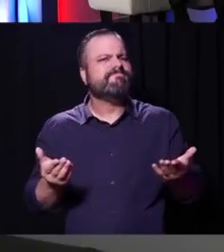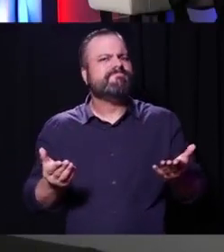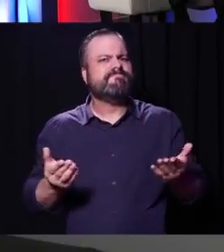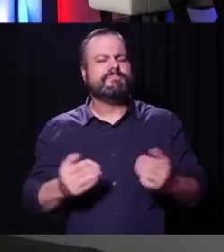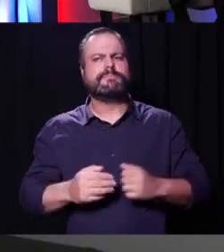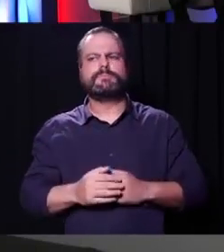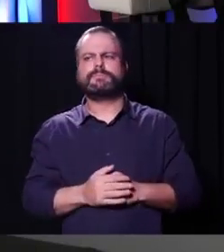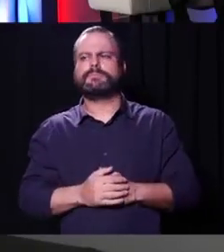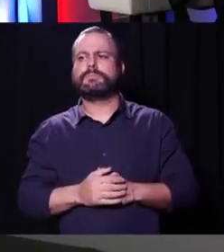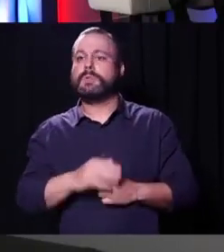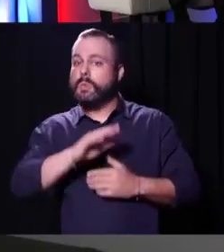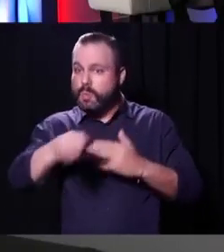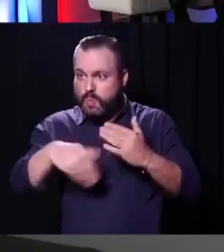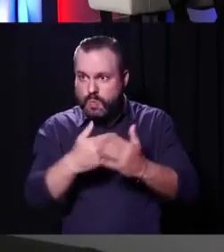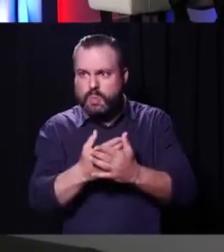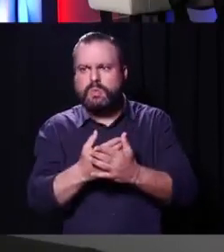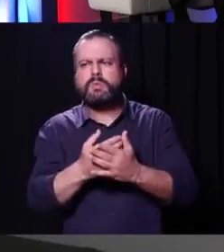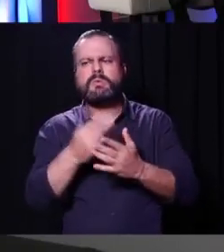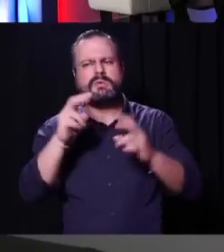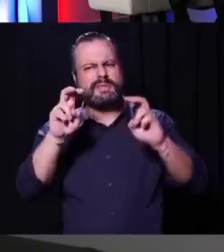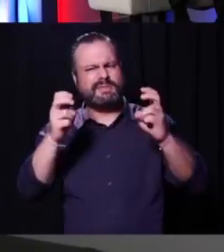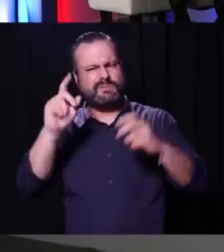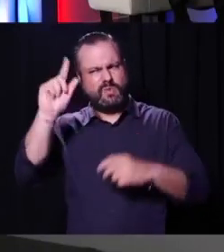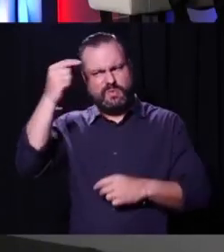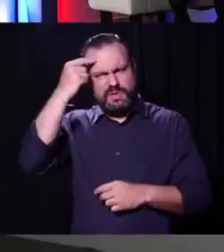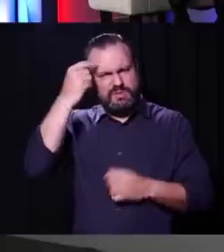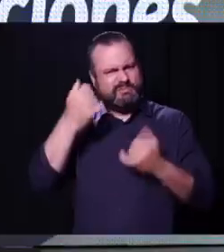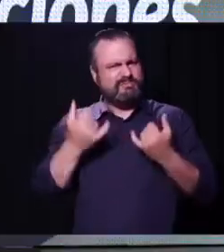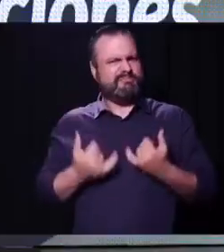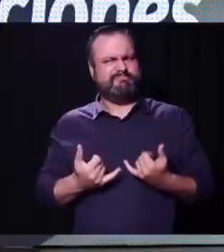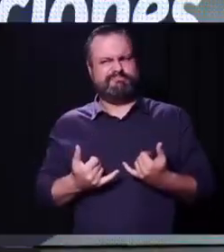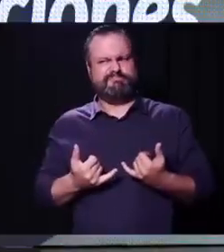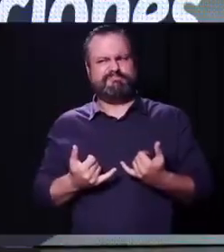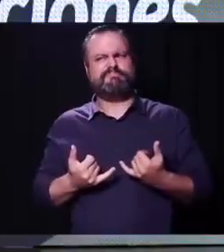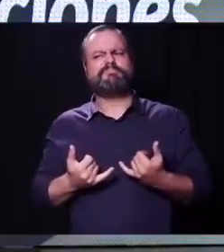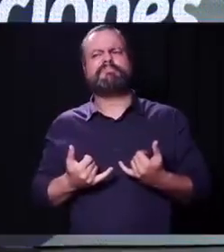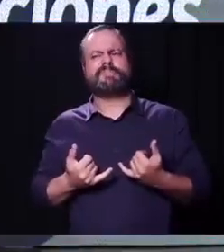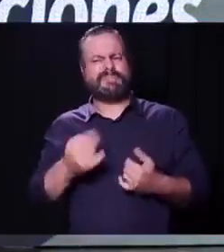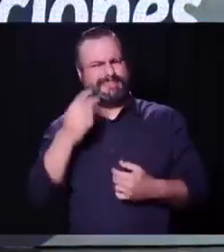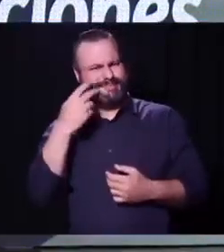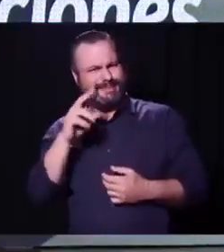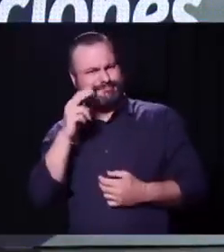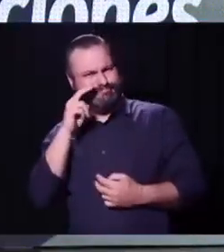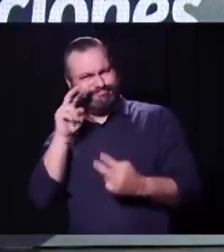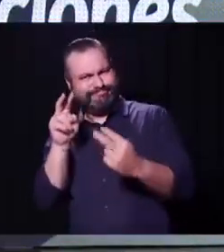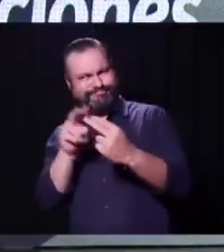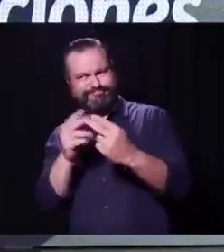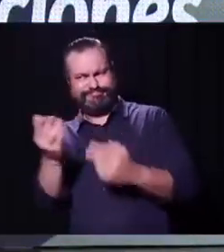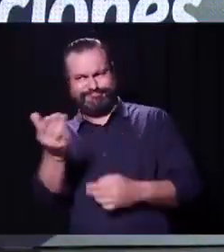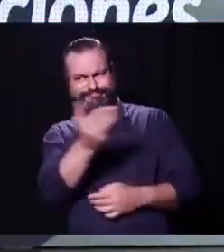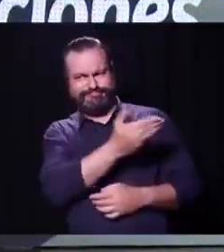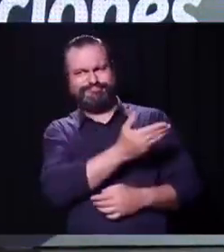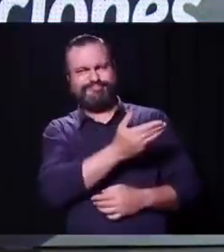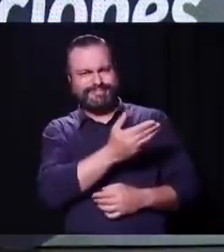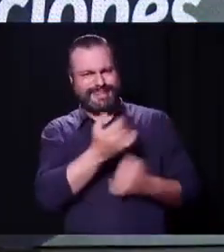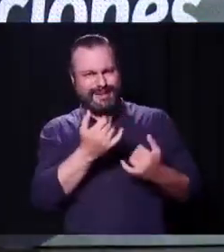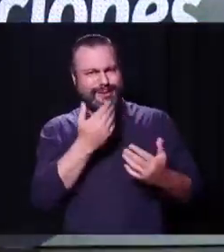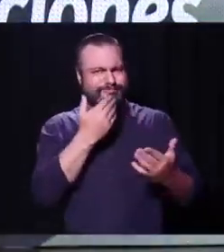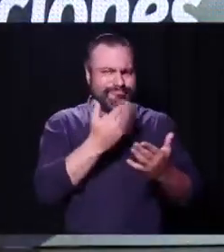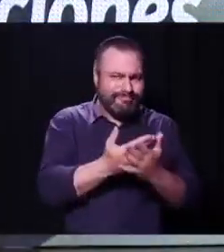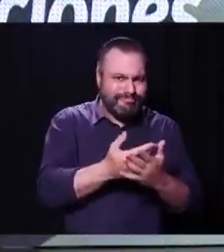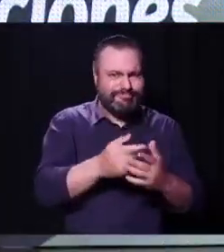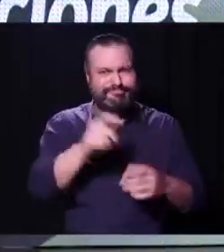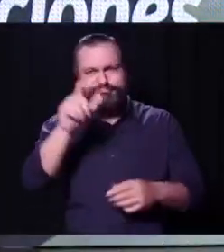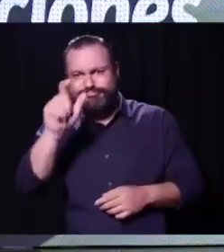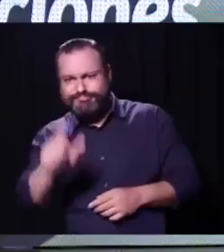de todo el tema del gobierno actual, una de las personas que yo considero que ha hecho un gran trabajo con las uñas es